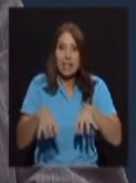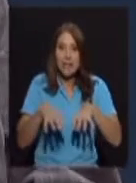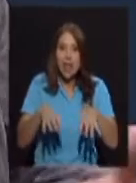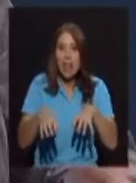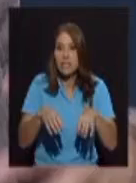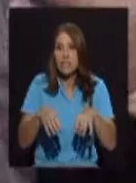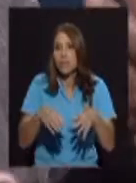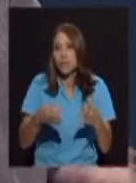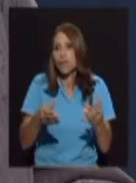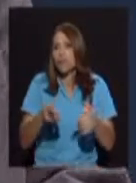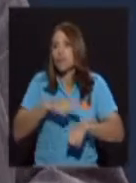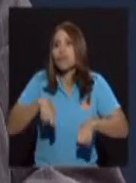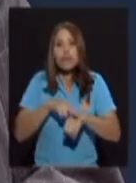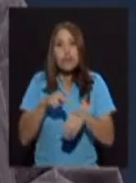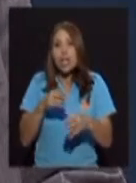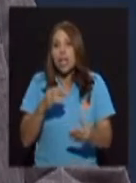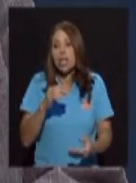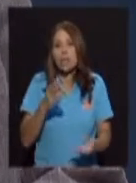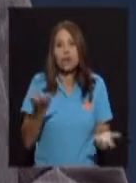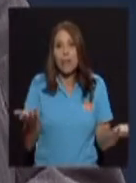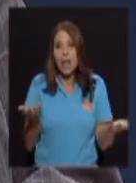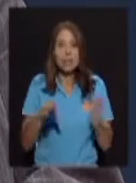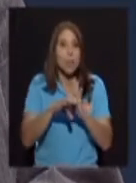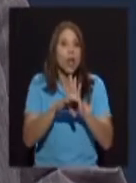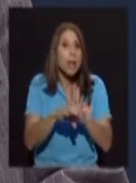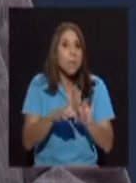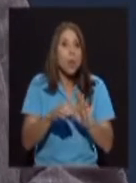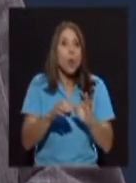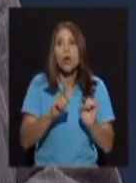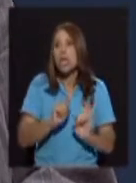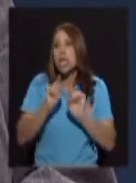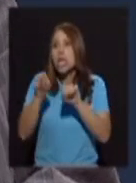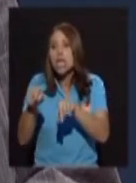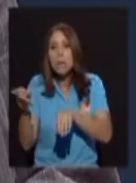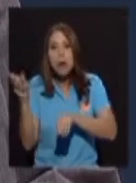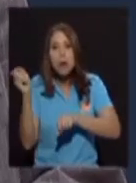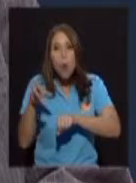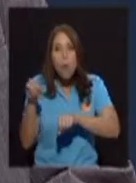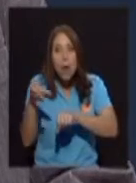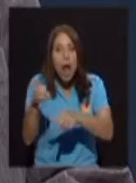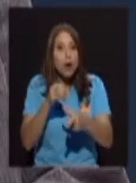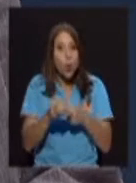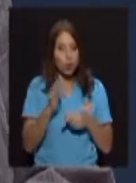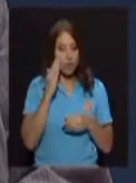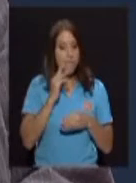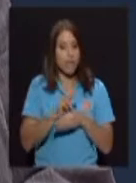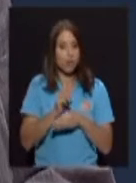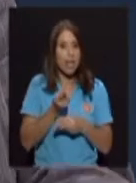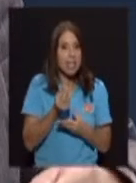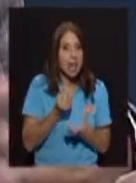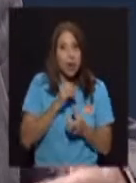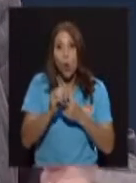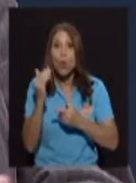instrumentales. Así, por ejemplo, el poder ir de compras, el manejar el dinero, el poder cocinar,